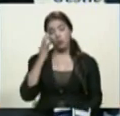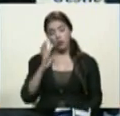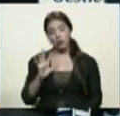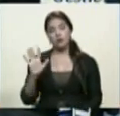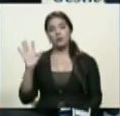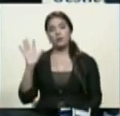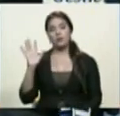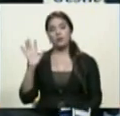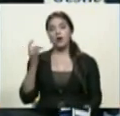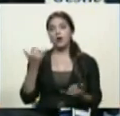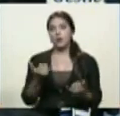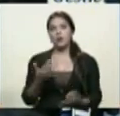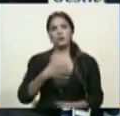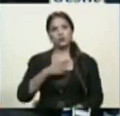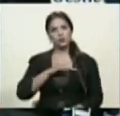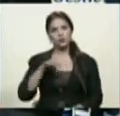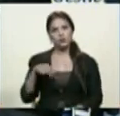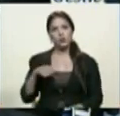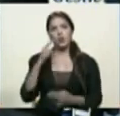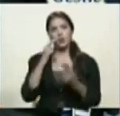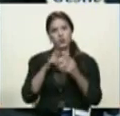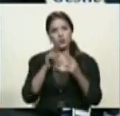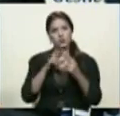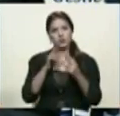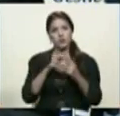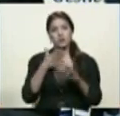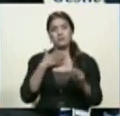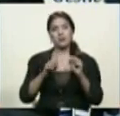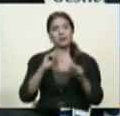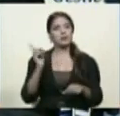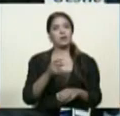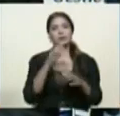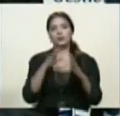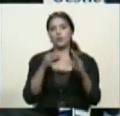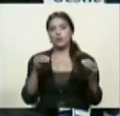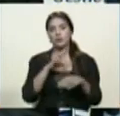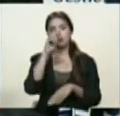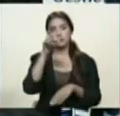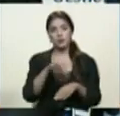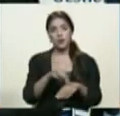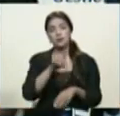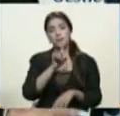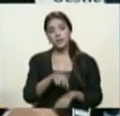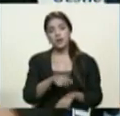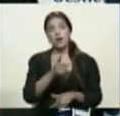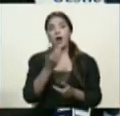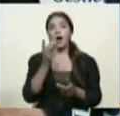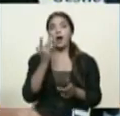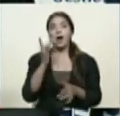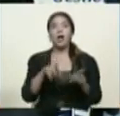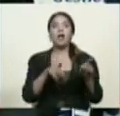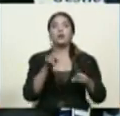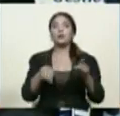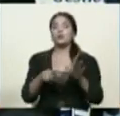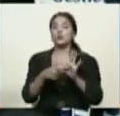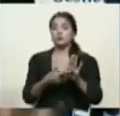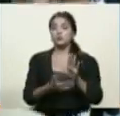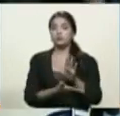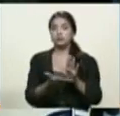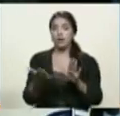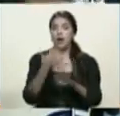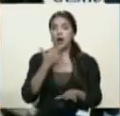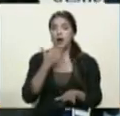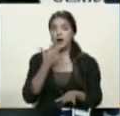las cosas que estamos conociendo tiene el repudio nacional e incluso quienes en algún momento se presentaron como